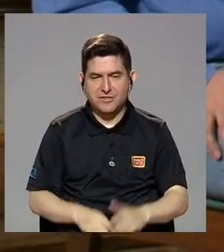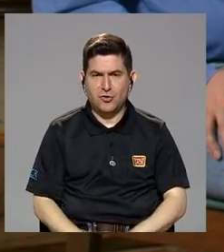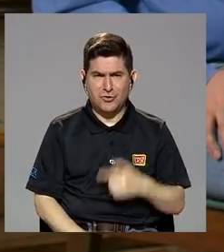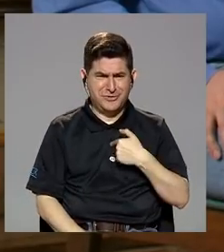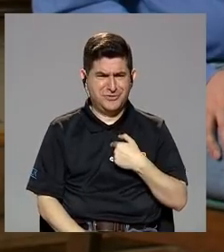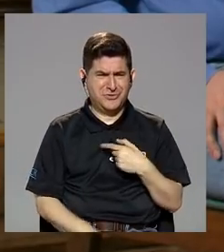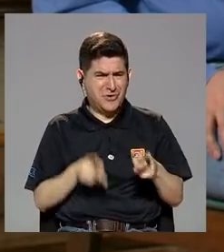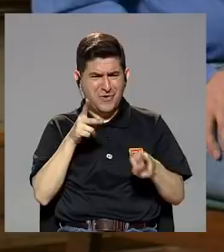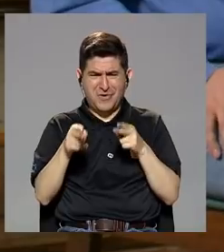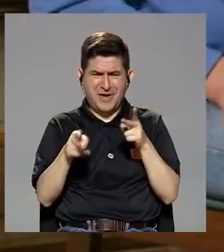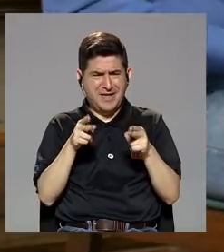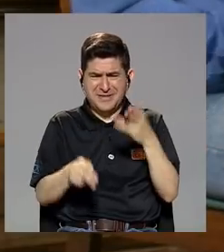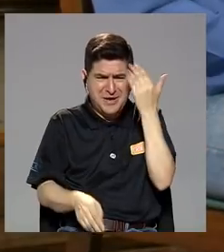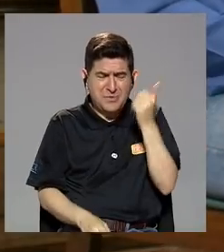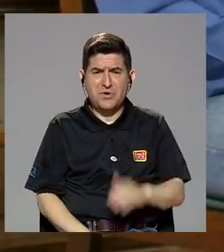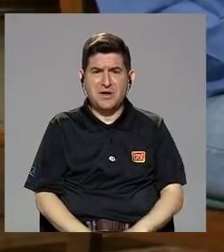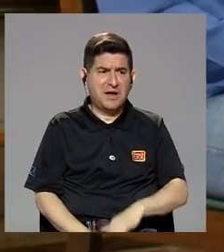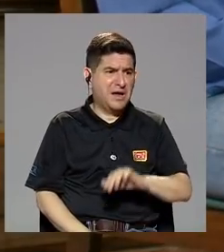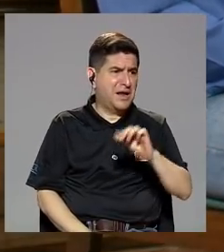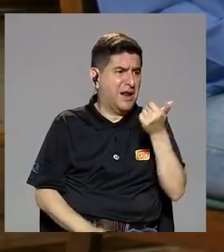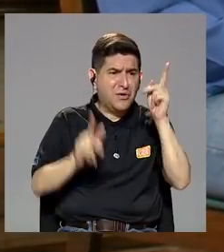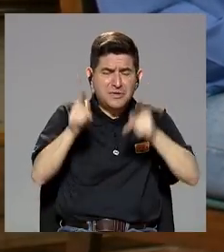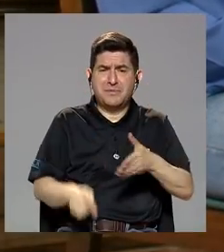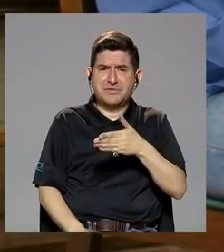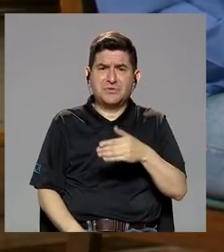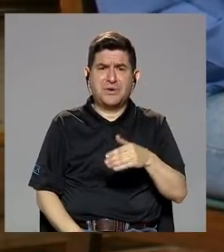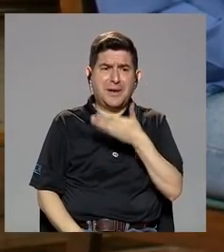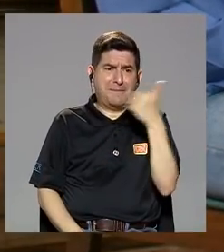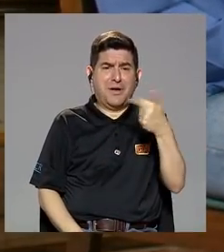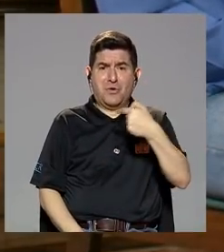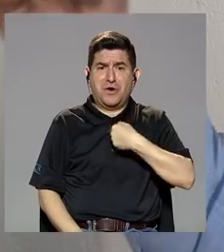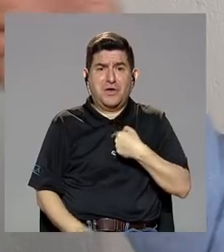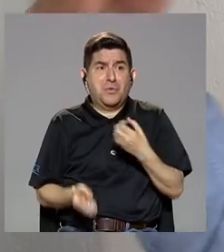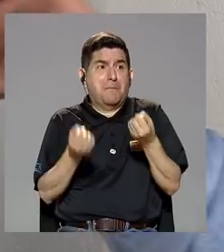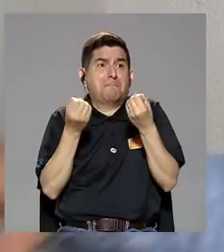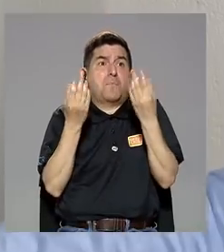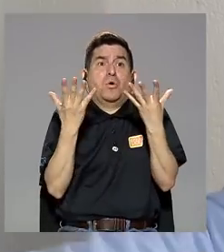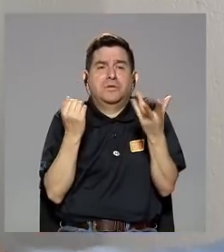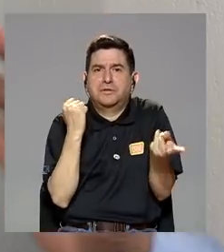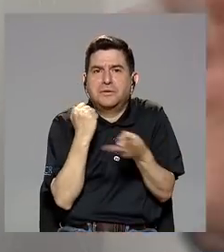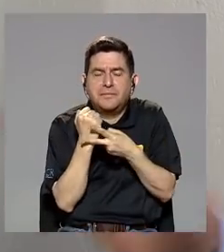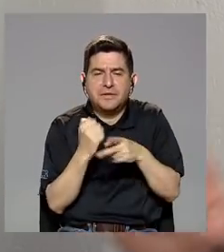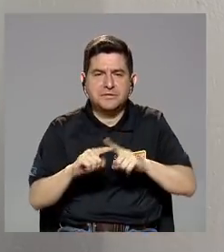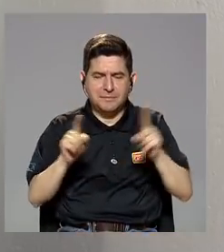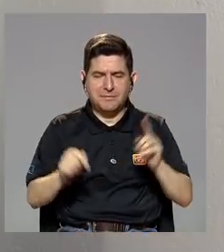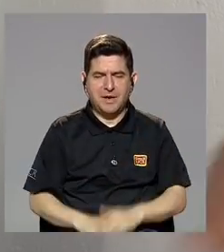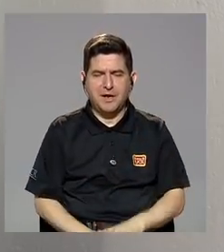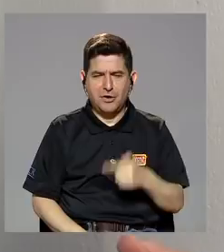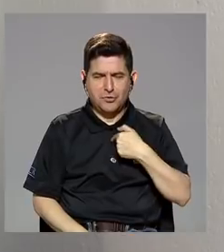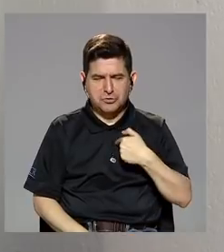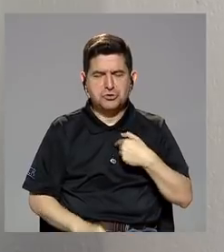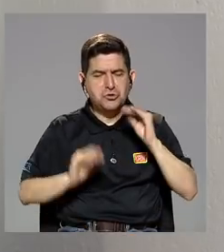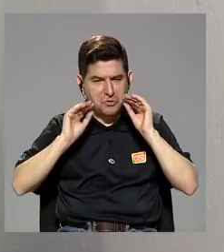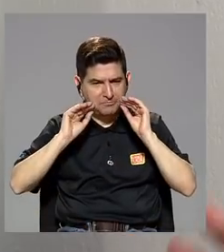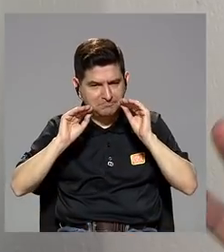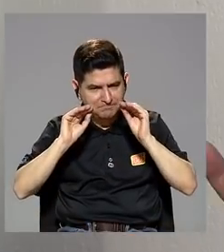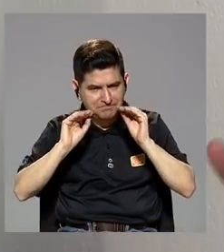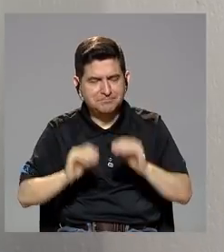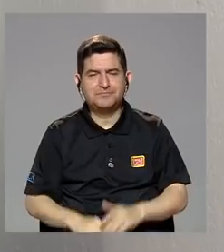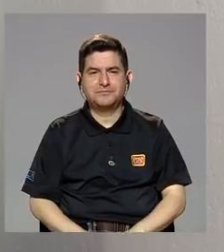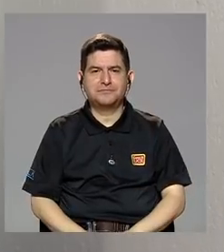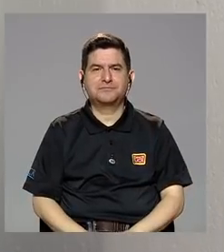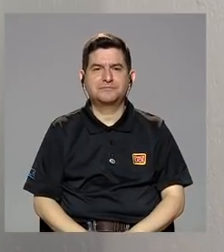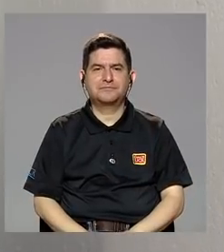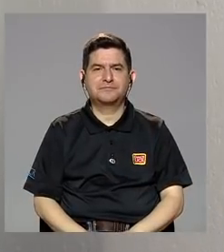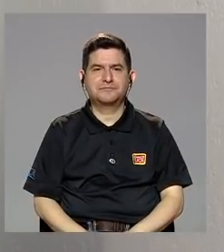meterme yo a editar si el editor lo hacer 40 veces mejor que yo pero sí me gusta que sigue las instrucciones que yo le puedo dar